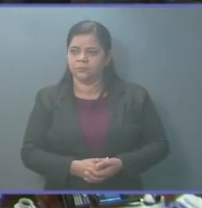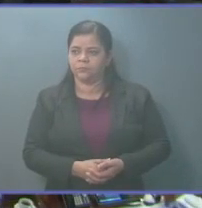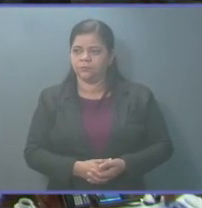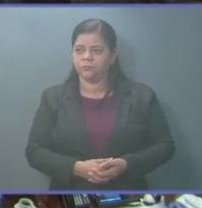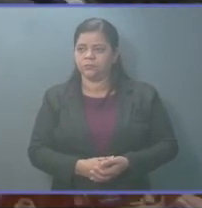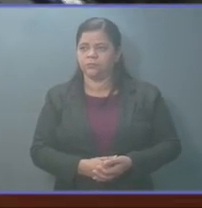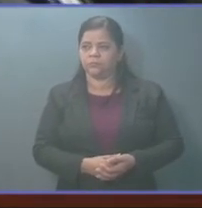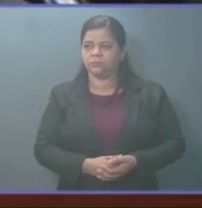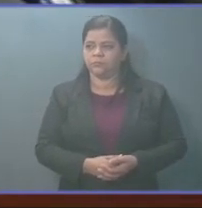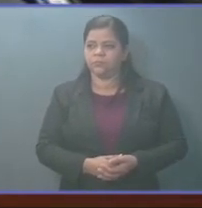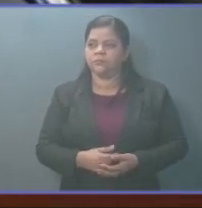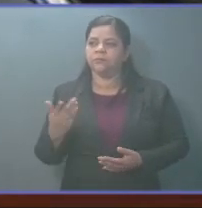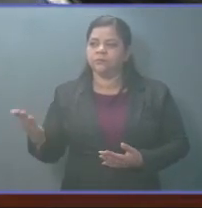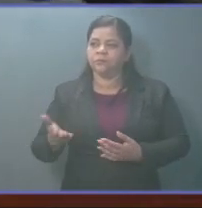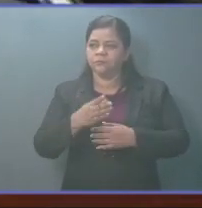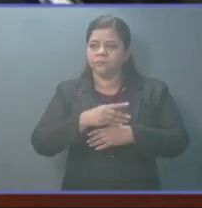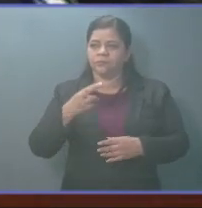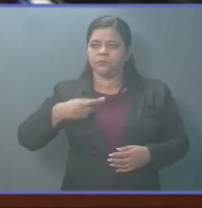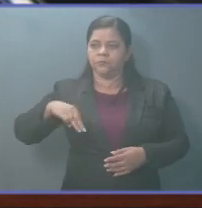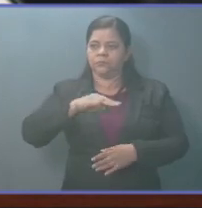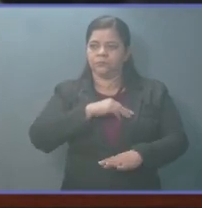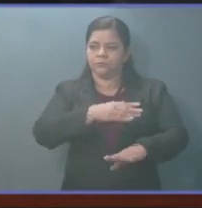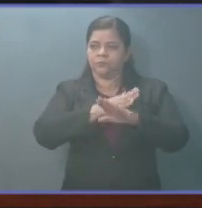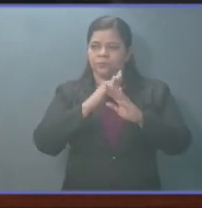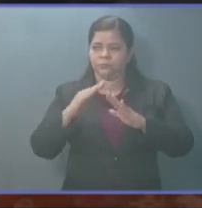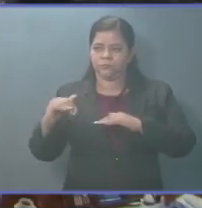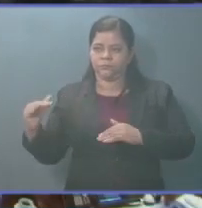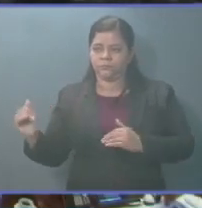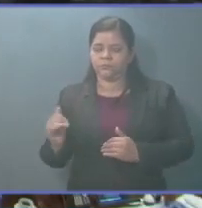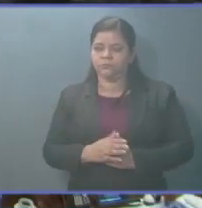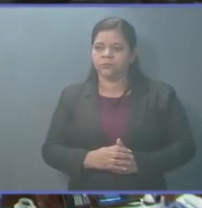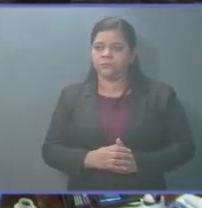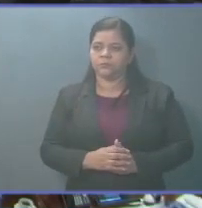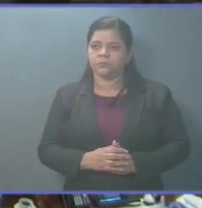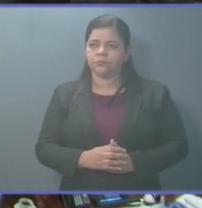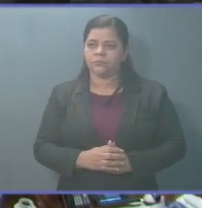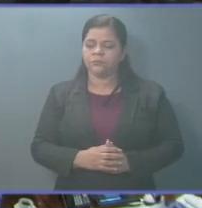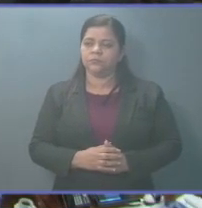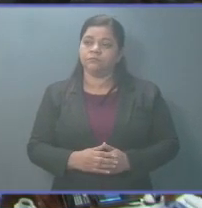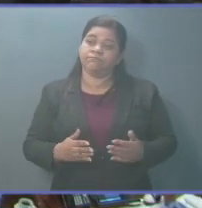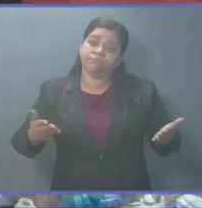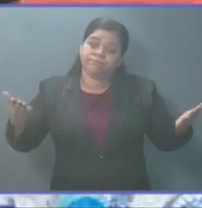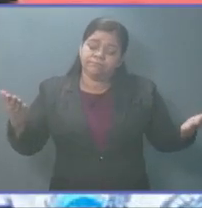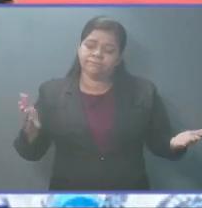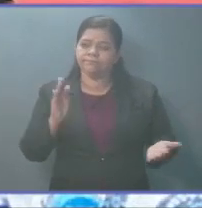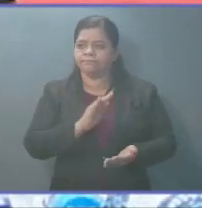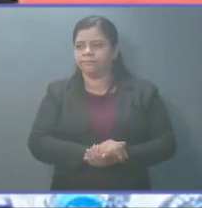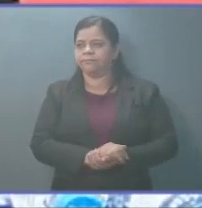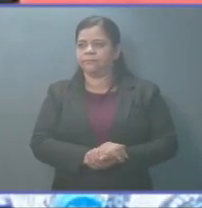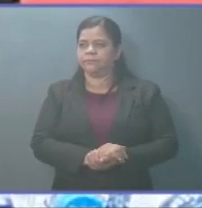Tiene la palabra el señor ministro de la Defensa Nacional. Bueno,